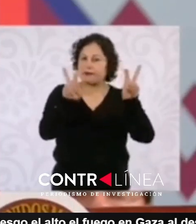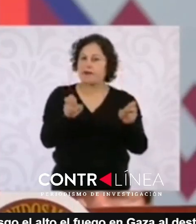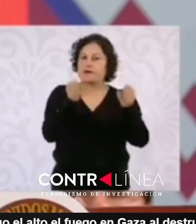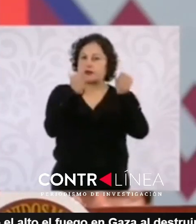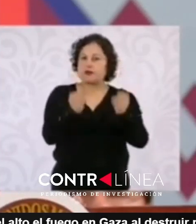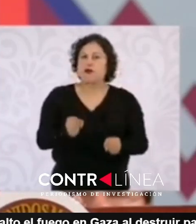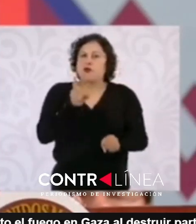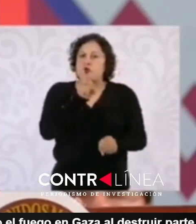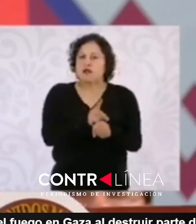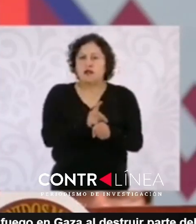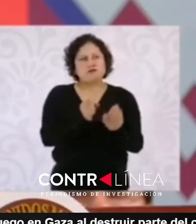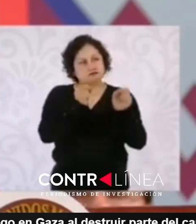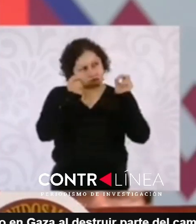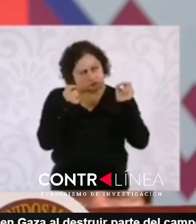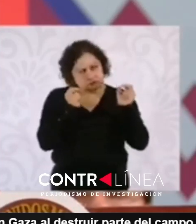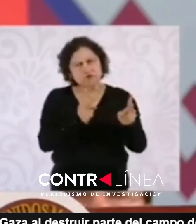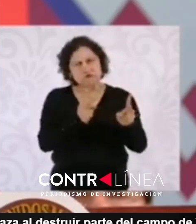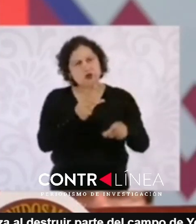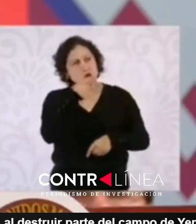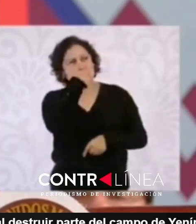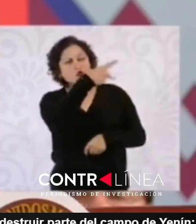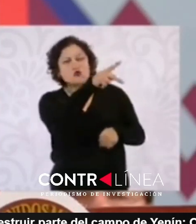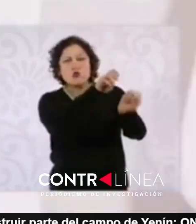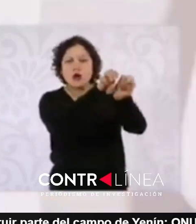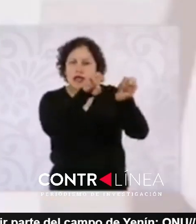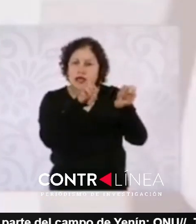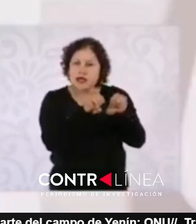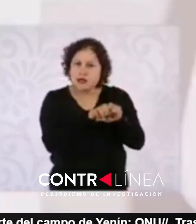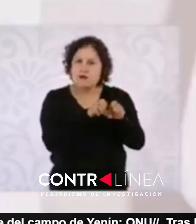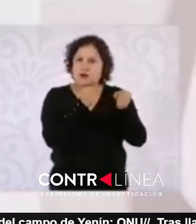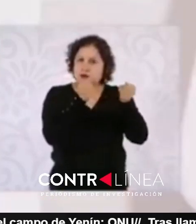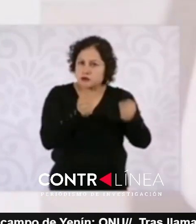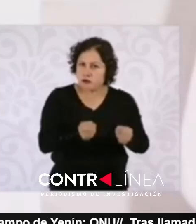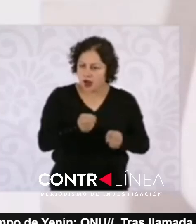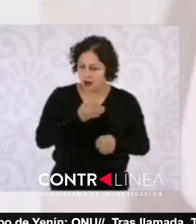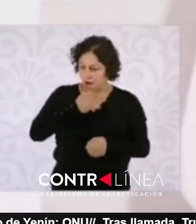a los equipos a trabajar, que no se trata que